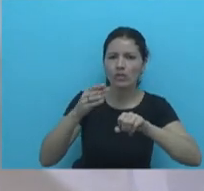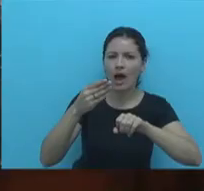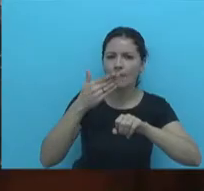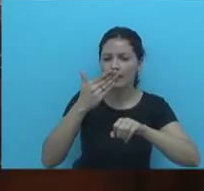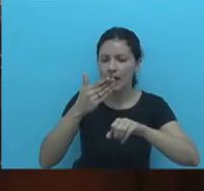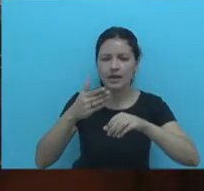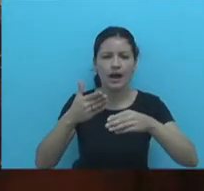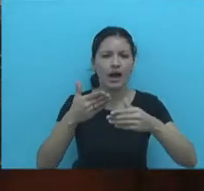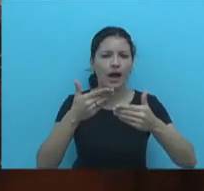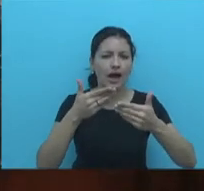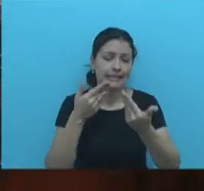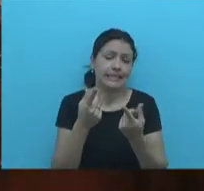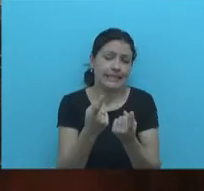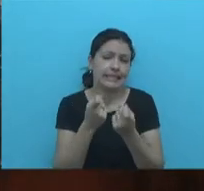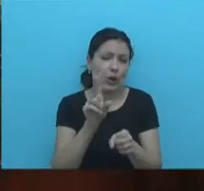Diputado.